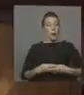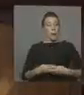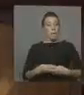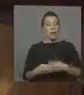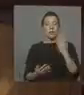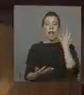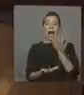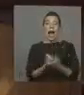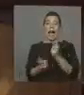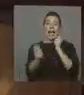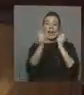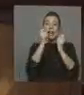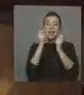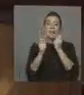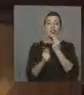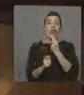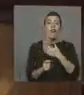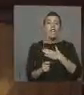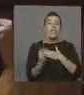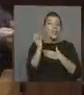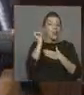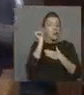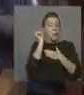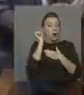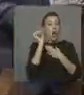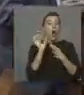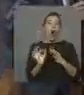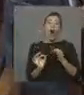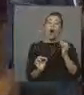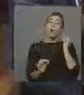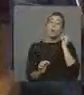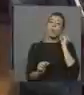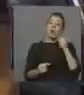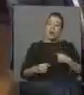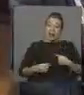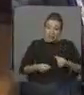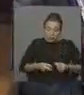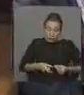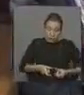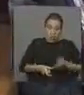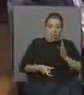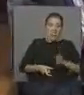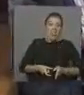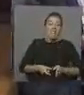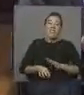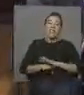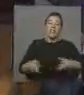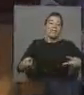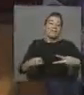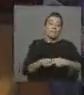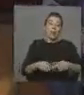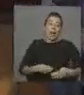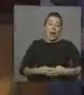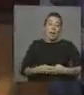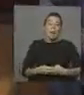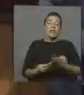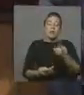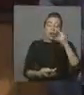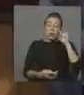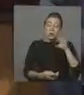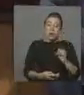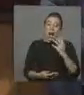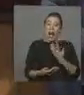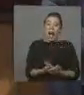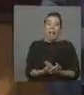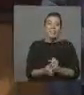pone en riesgo la vida de la mujer, cuando la gestante está obligada a llevar a término un embarazo del cual se le ha diagnosticado